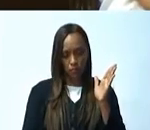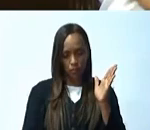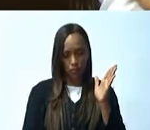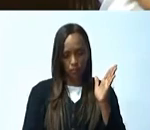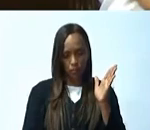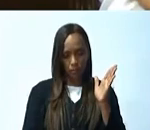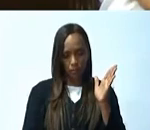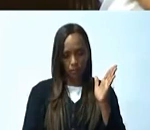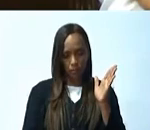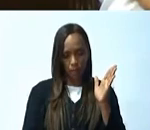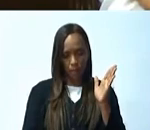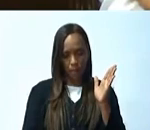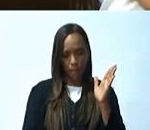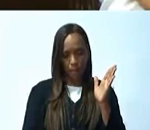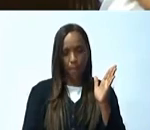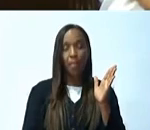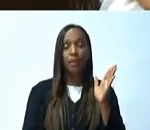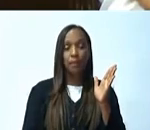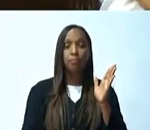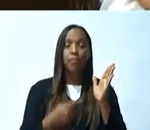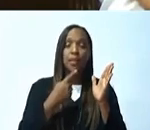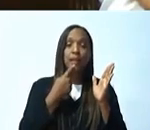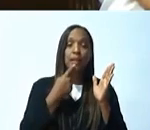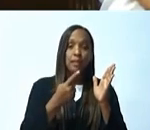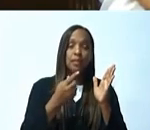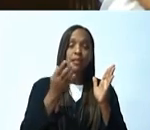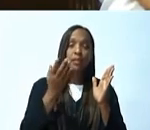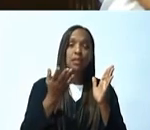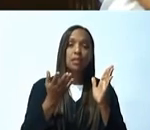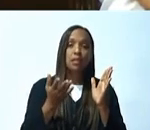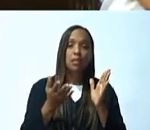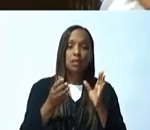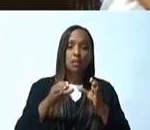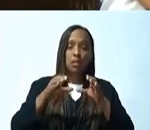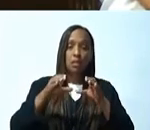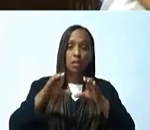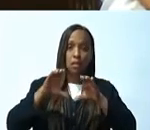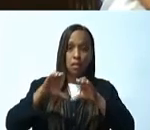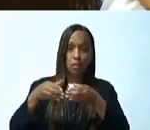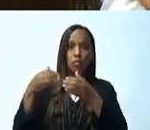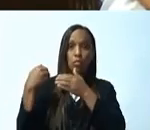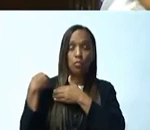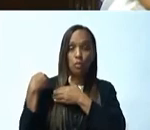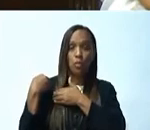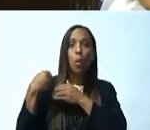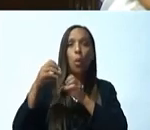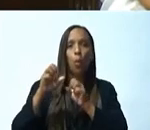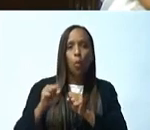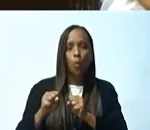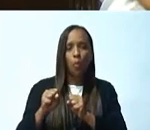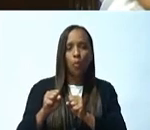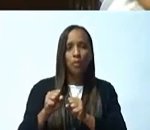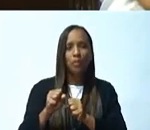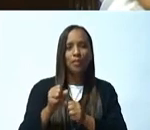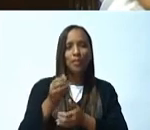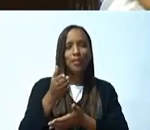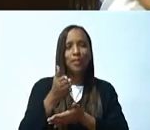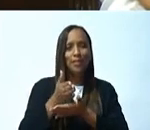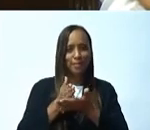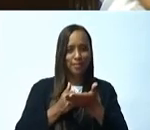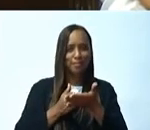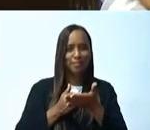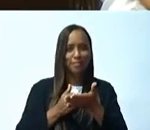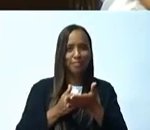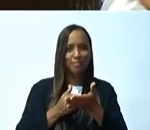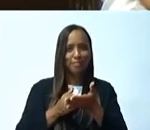ejecutar obras y proyectos de infraestructura o servicios de interés colectivo sin embargo los legisladores del partido